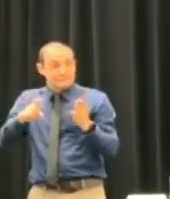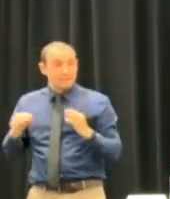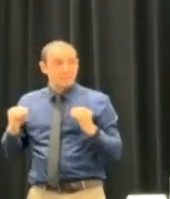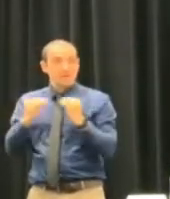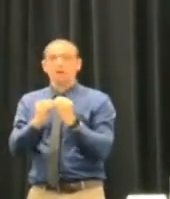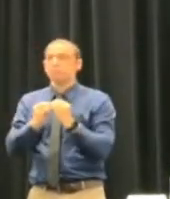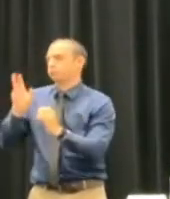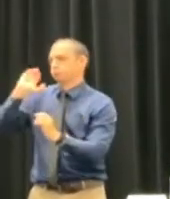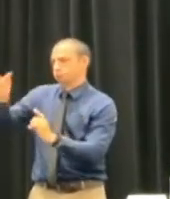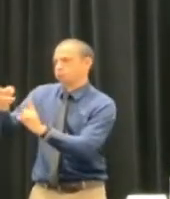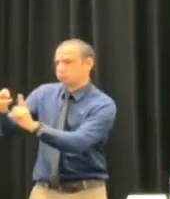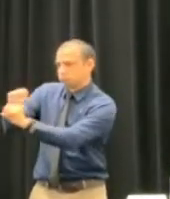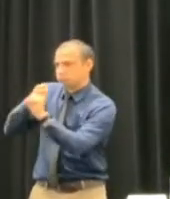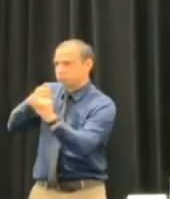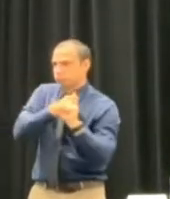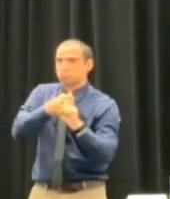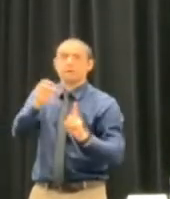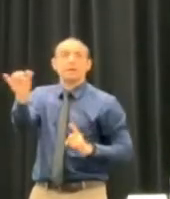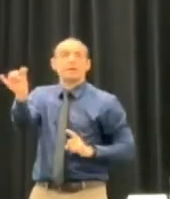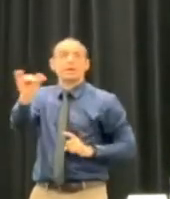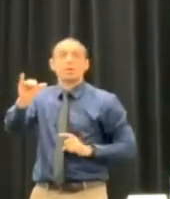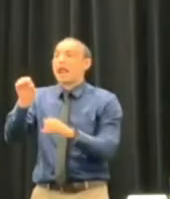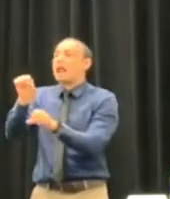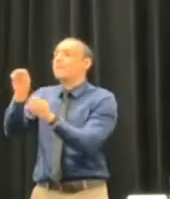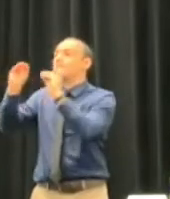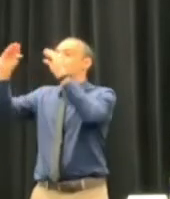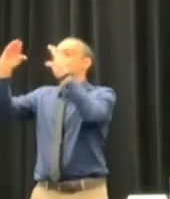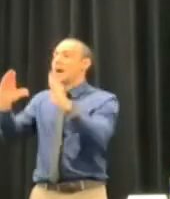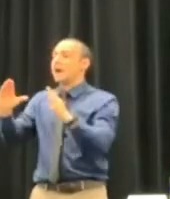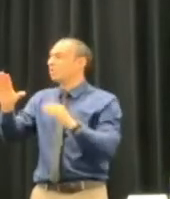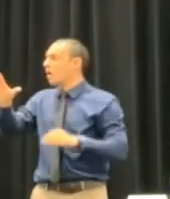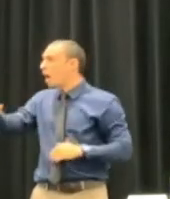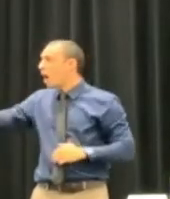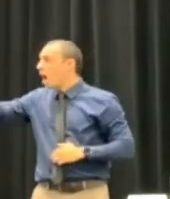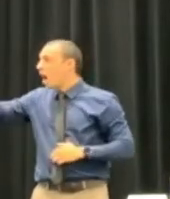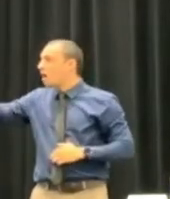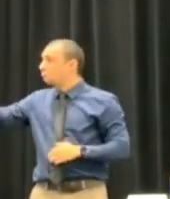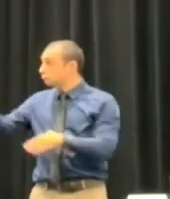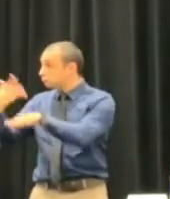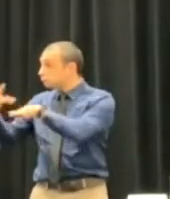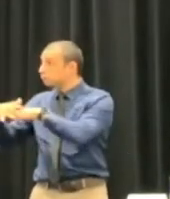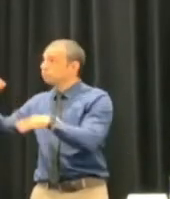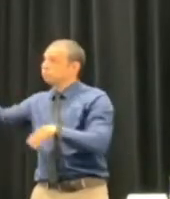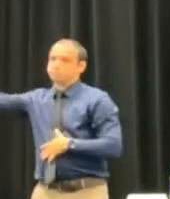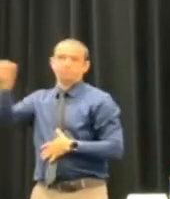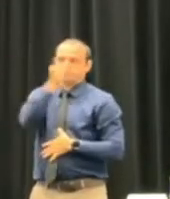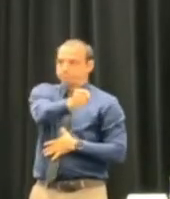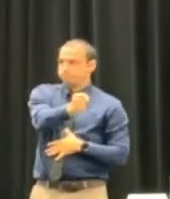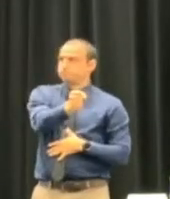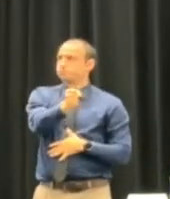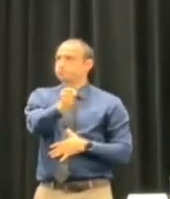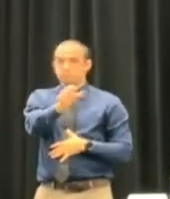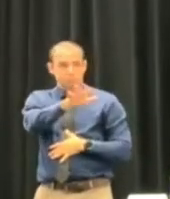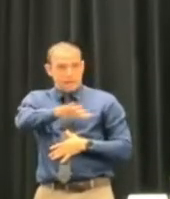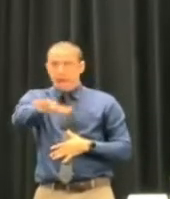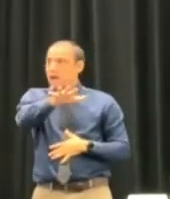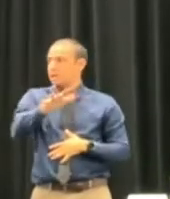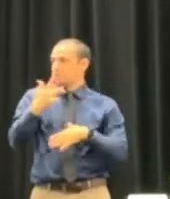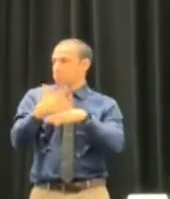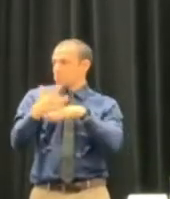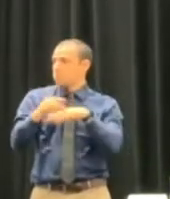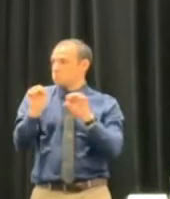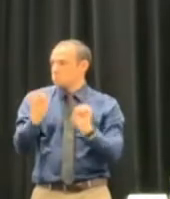está reubicar maestro de algunas otras áreas para poder cubrir la educación en las escuelas que se que se vayan a ir